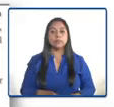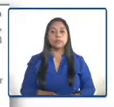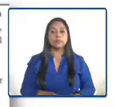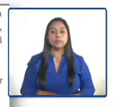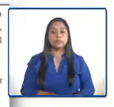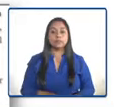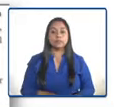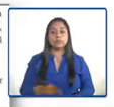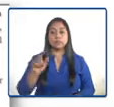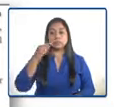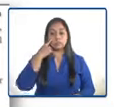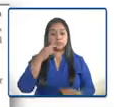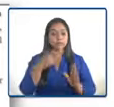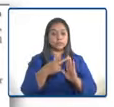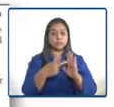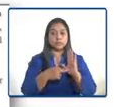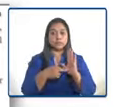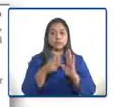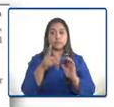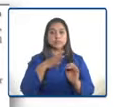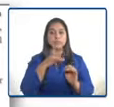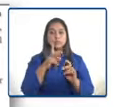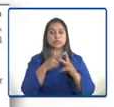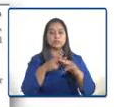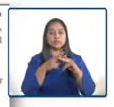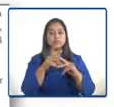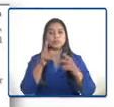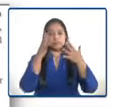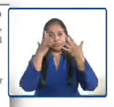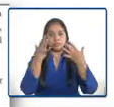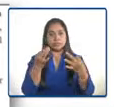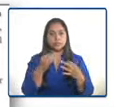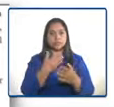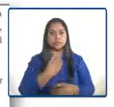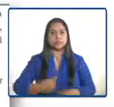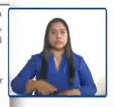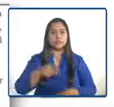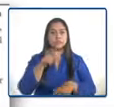este reglamento y es el acuerdo gubernativo número